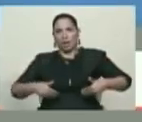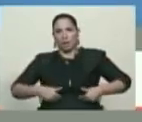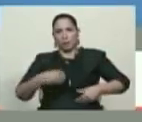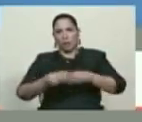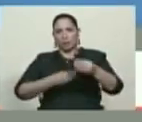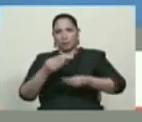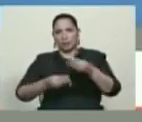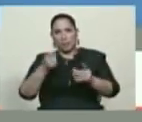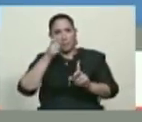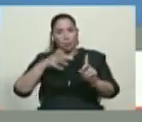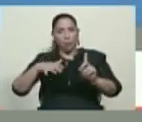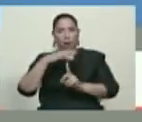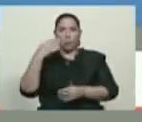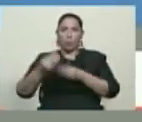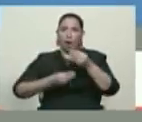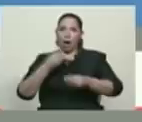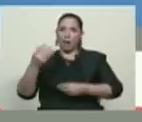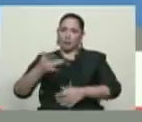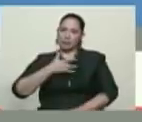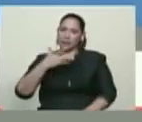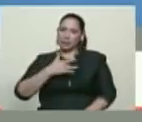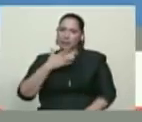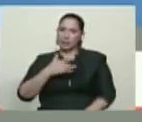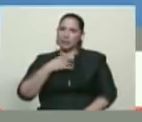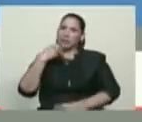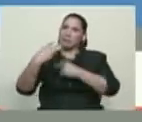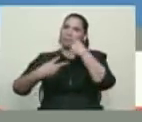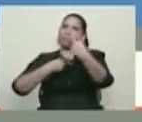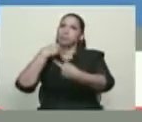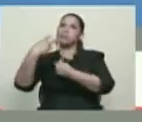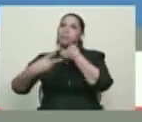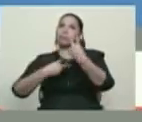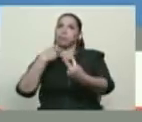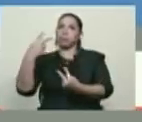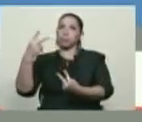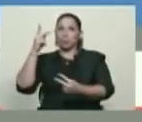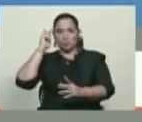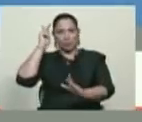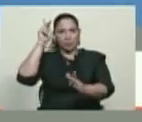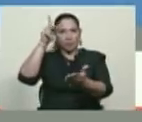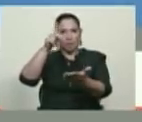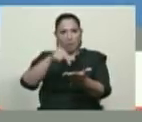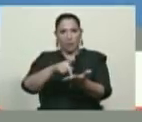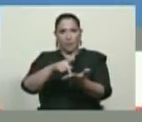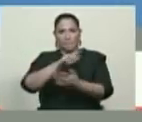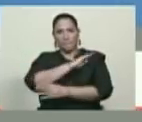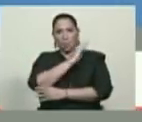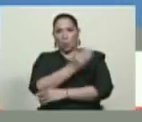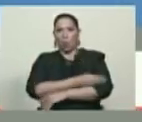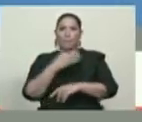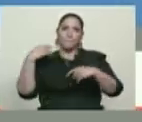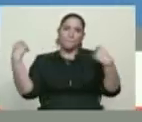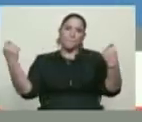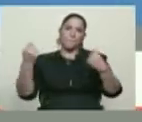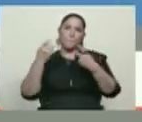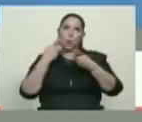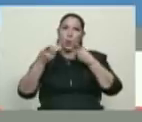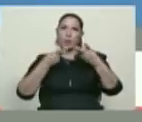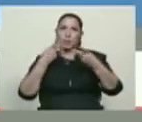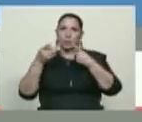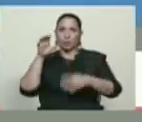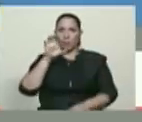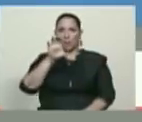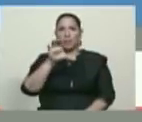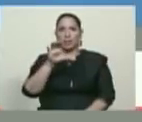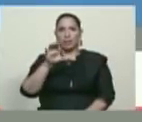que los pueblos se hagan sentir, para que los pueblos lleguen al poder político en sus países, para que los pueblos se